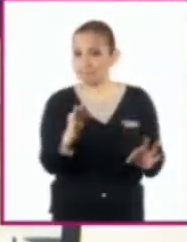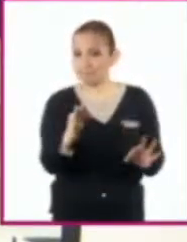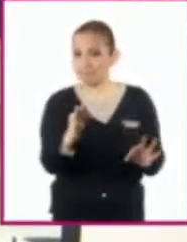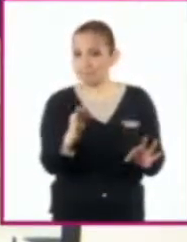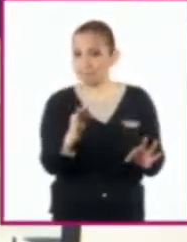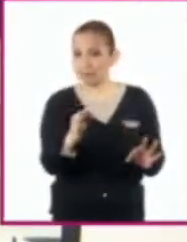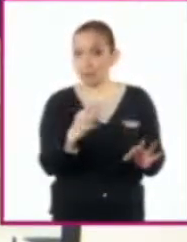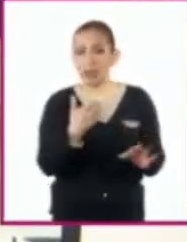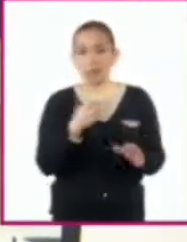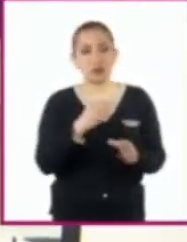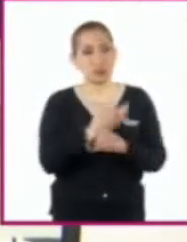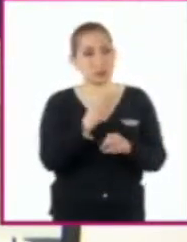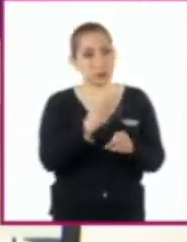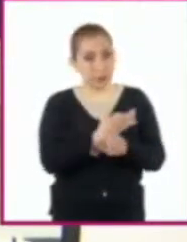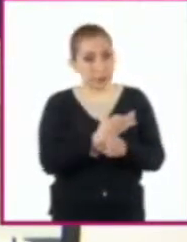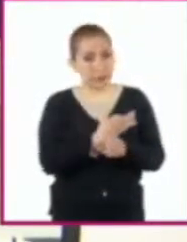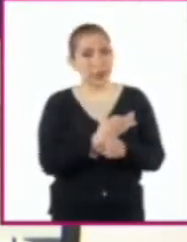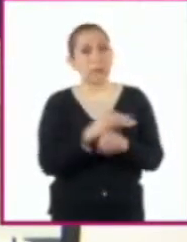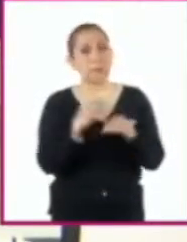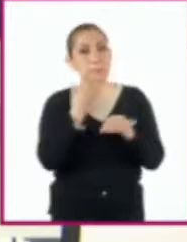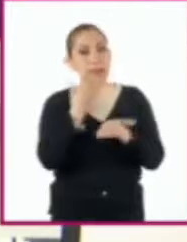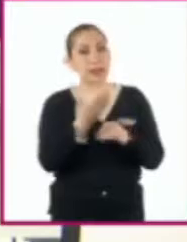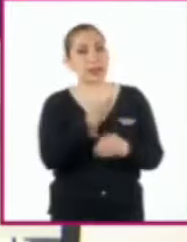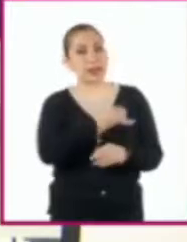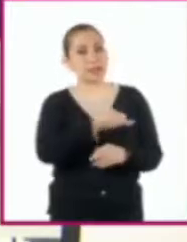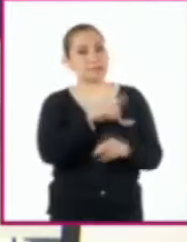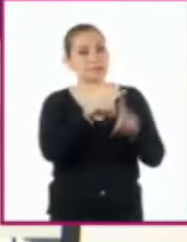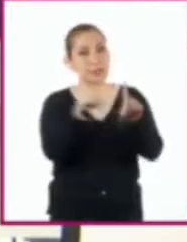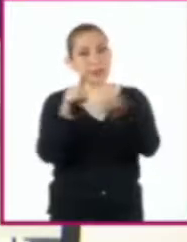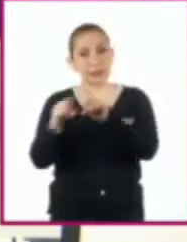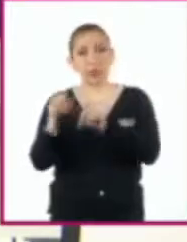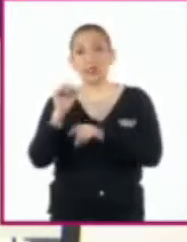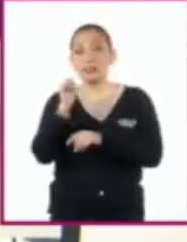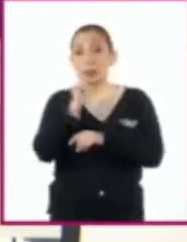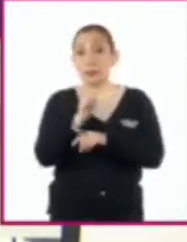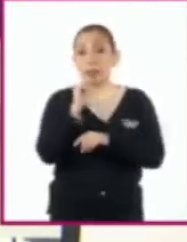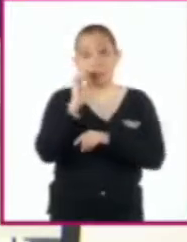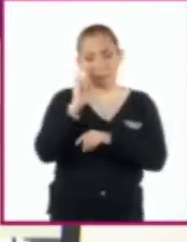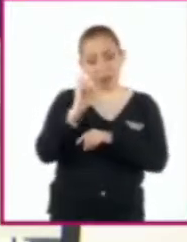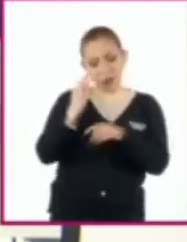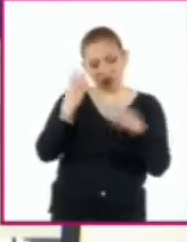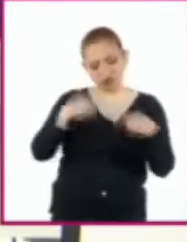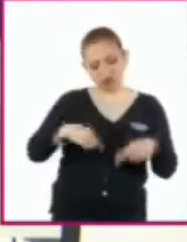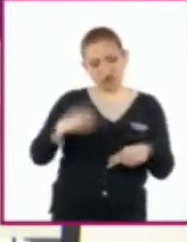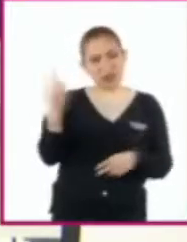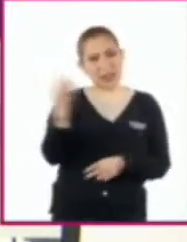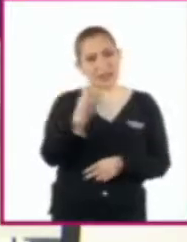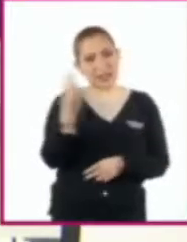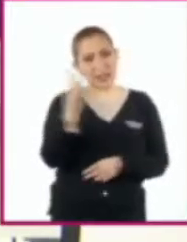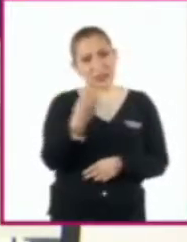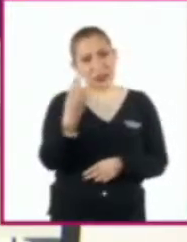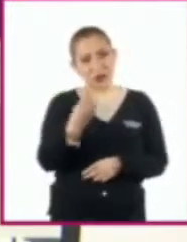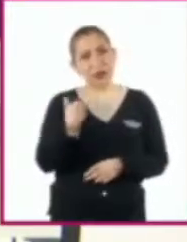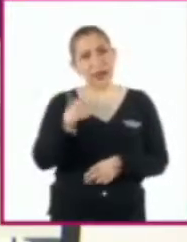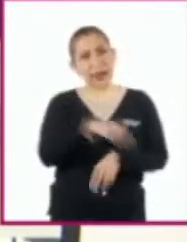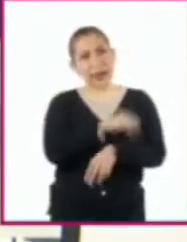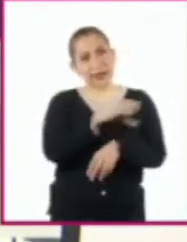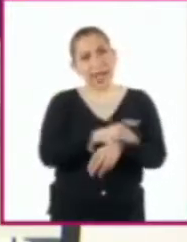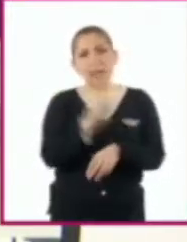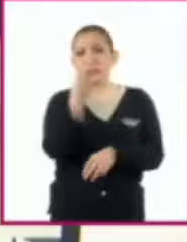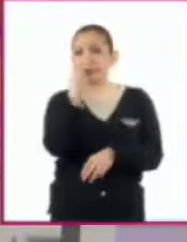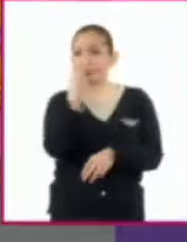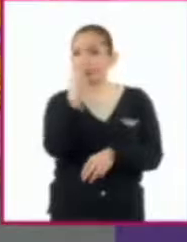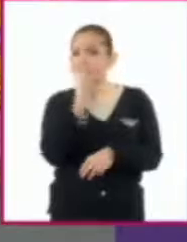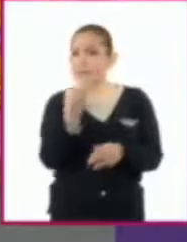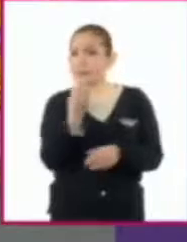correcta, adecuada, suficiente y variada, siempre respondiendo a nuestras propias necesidades energéticas y